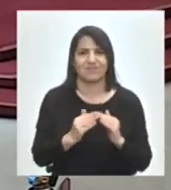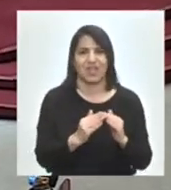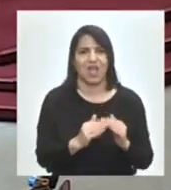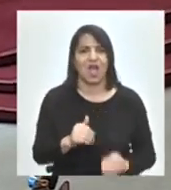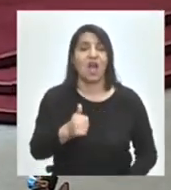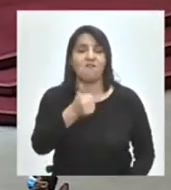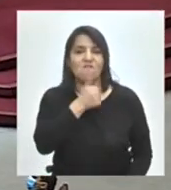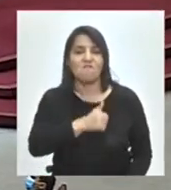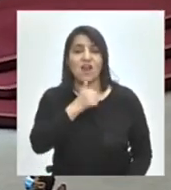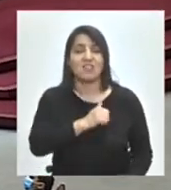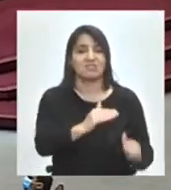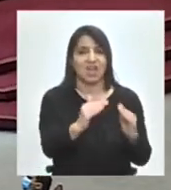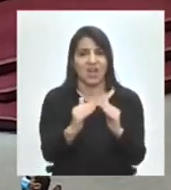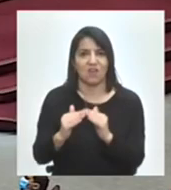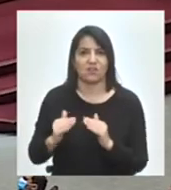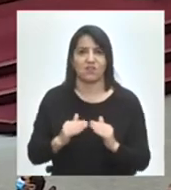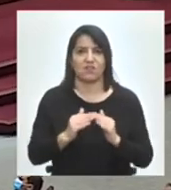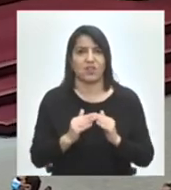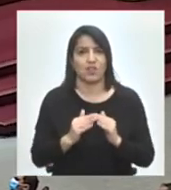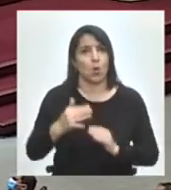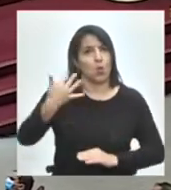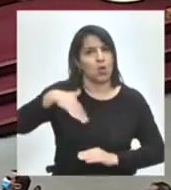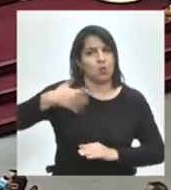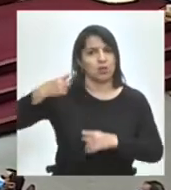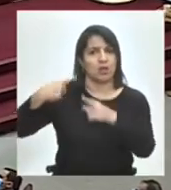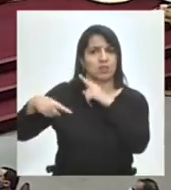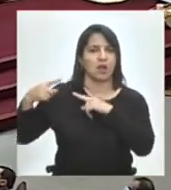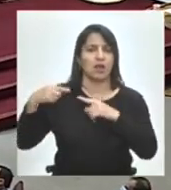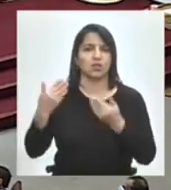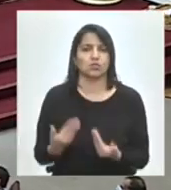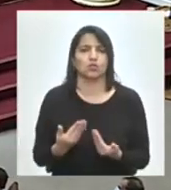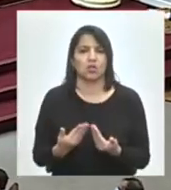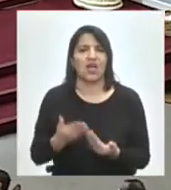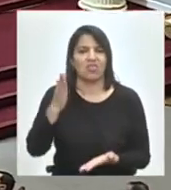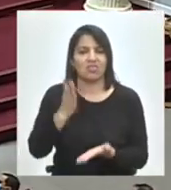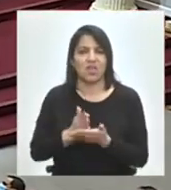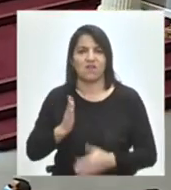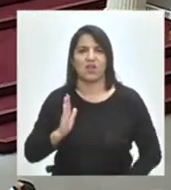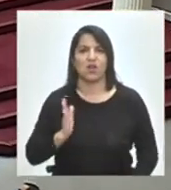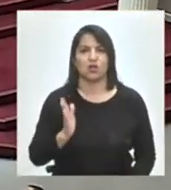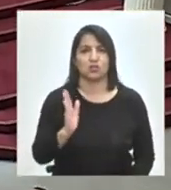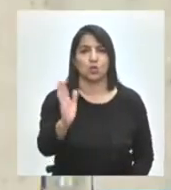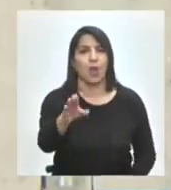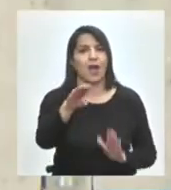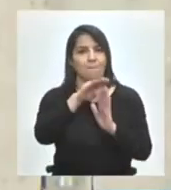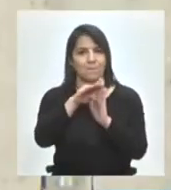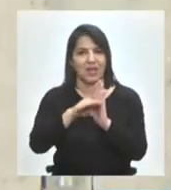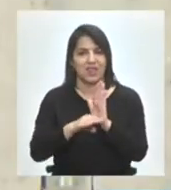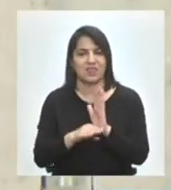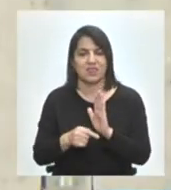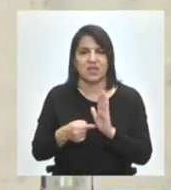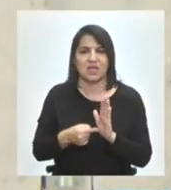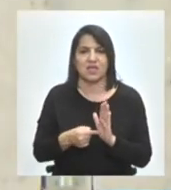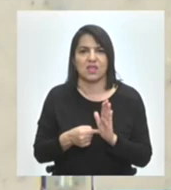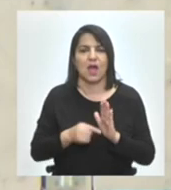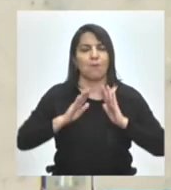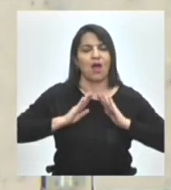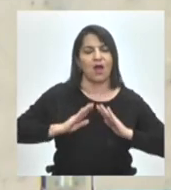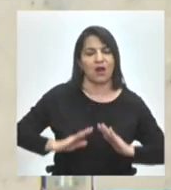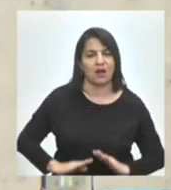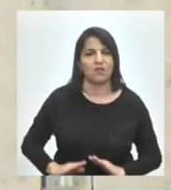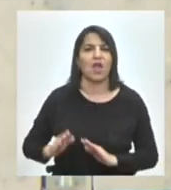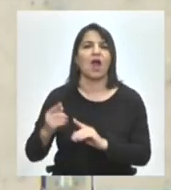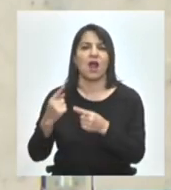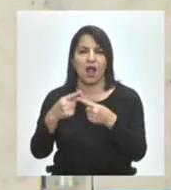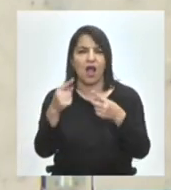de vivienda alcanza a niveles históricos y que habrá que seguir tomando medidas para aliviar cada una de esas